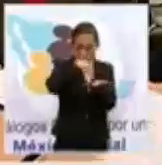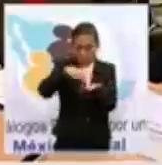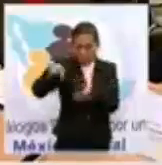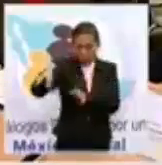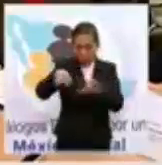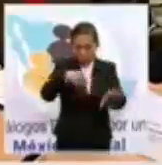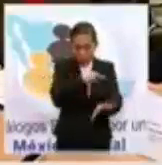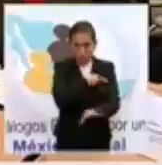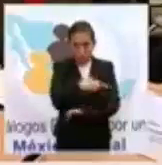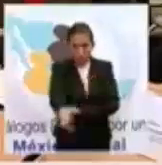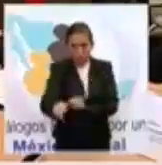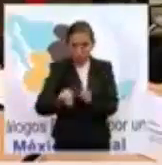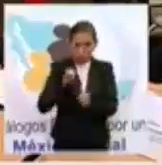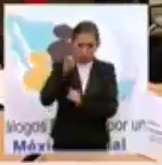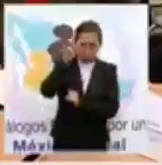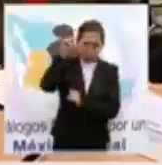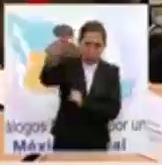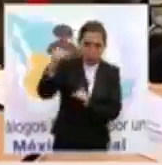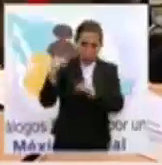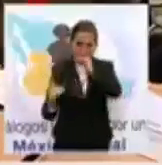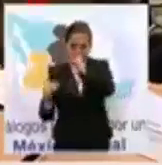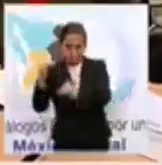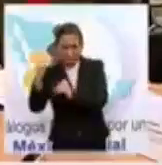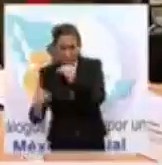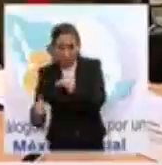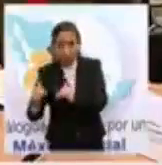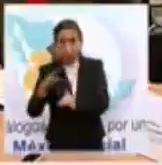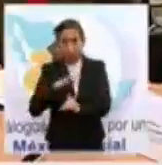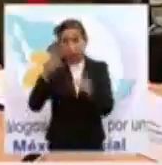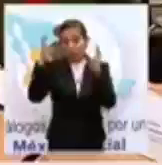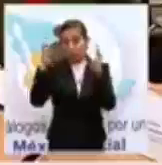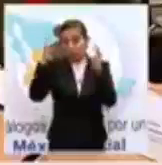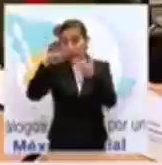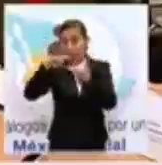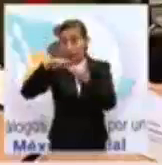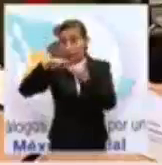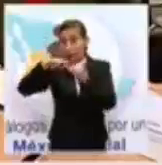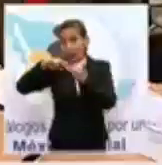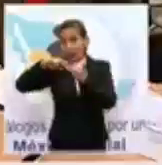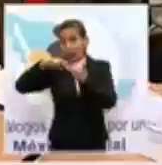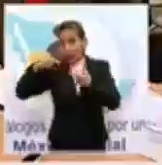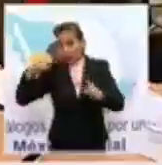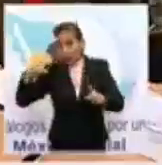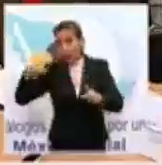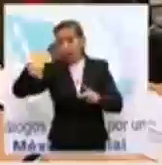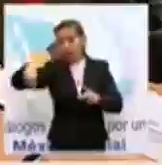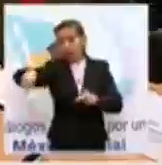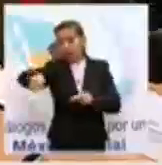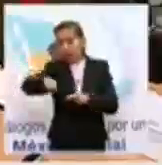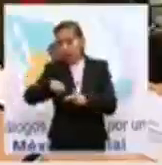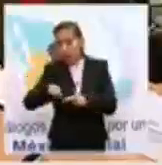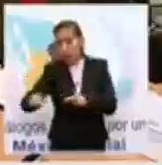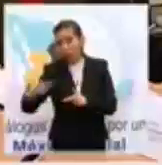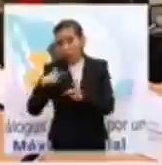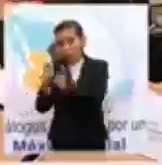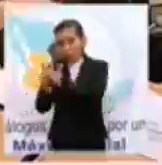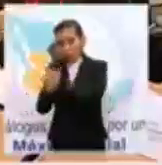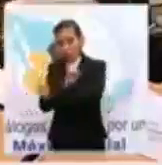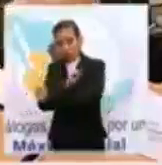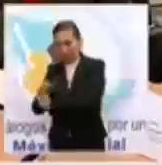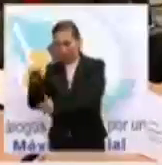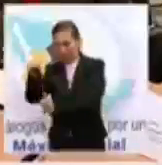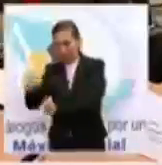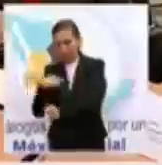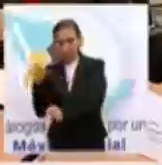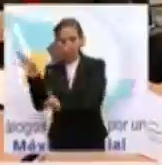de pobreza, marginalidad y desigualdad, hay un tema de las relaciones que están cerca del crimen organizado y que